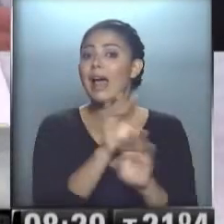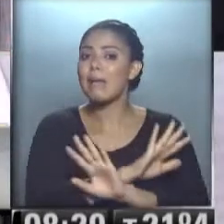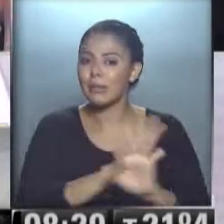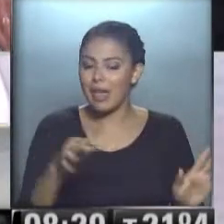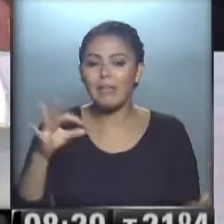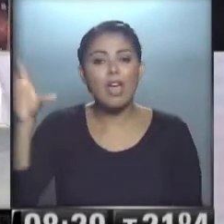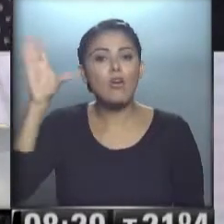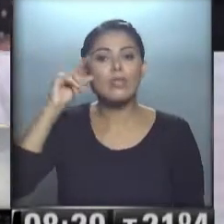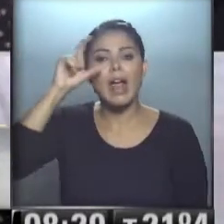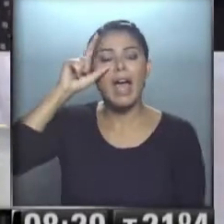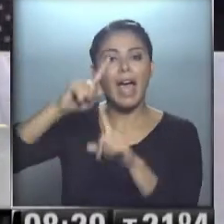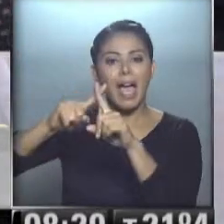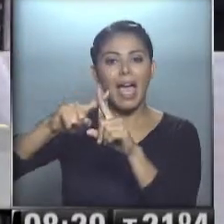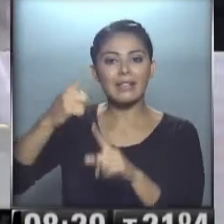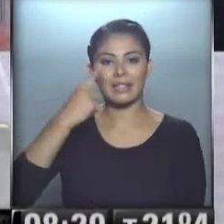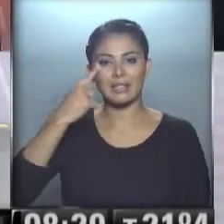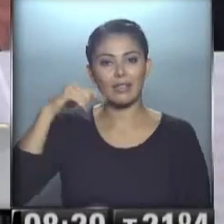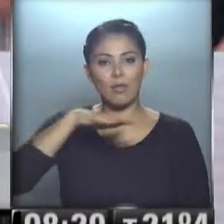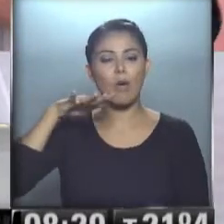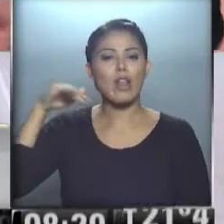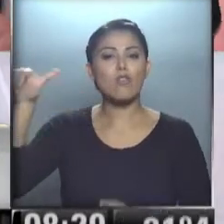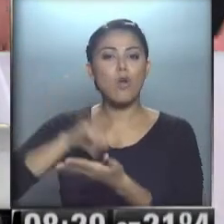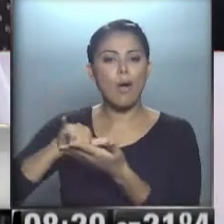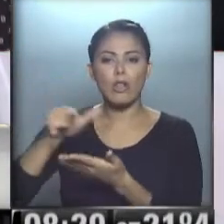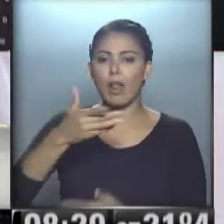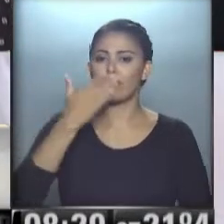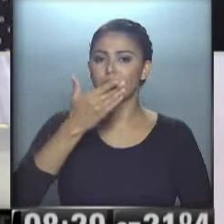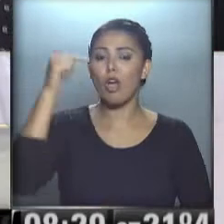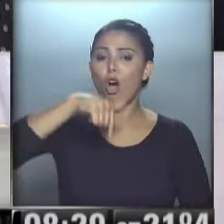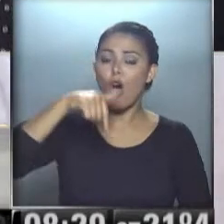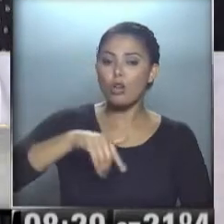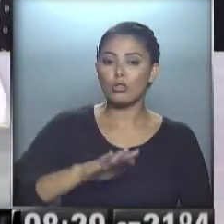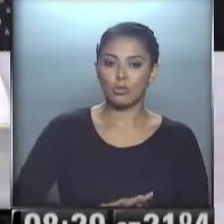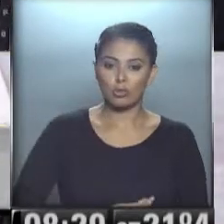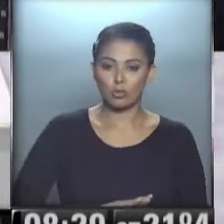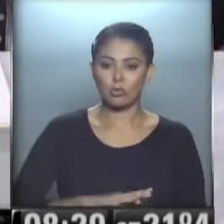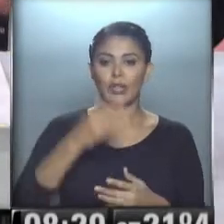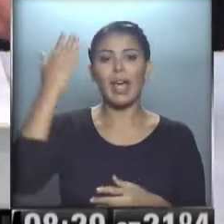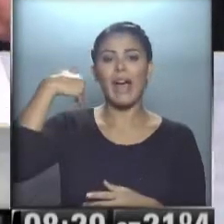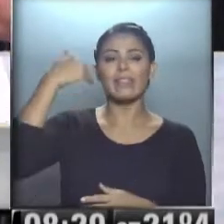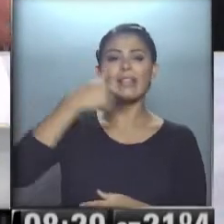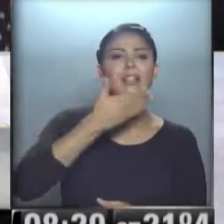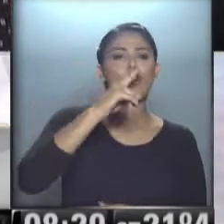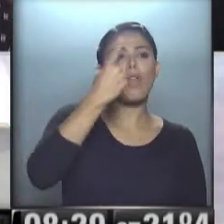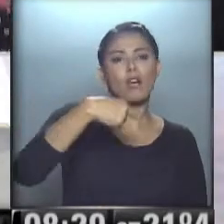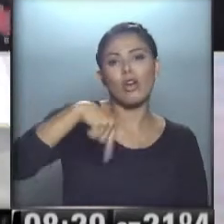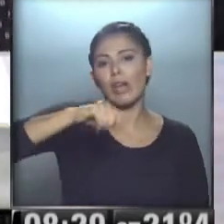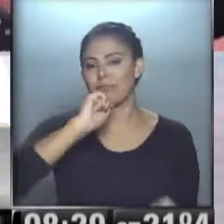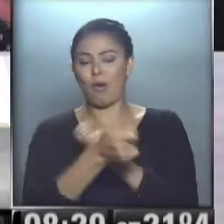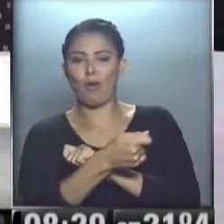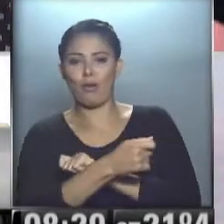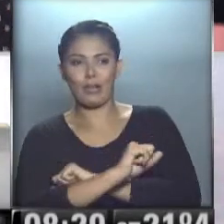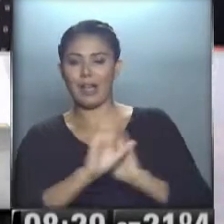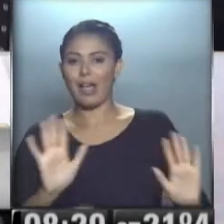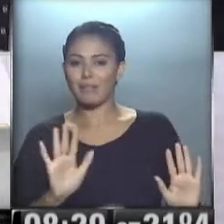giuliani alcalde de nueva york cómo es su discurso y con respecto a lo que decía cuando era alcalde cambió totalmente todavía en